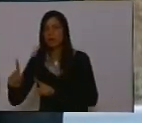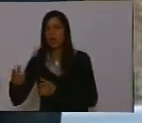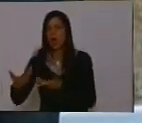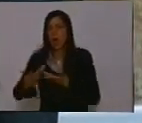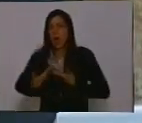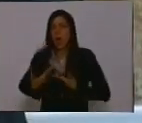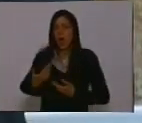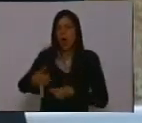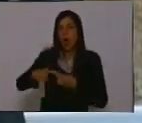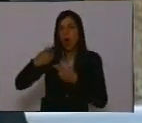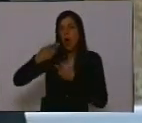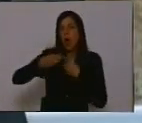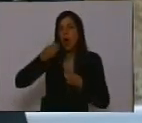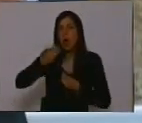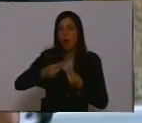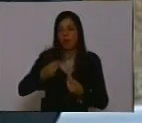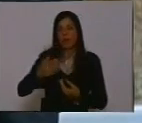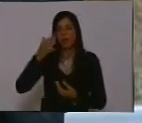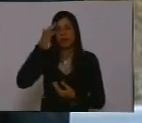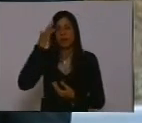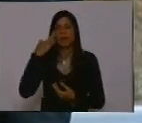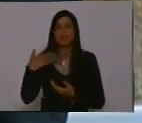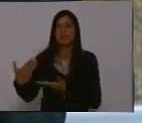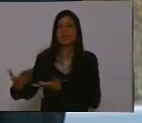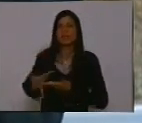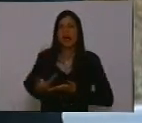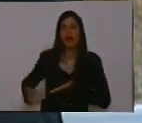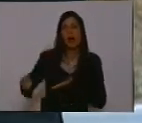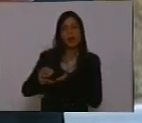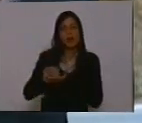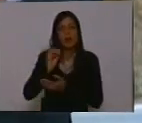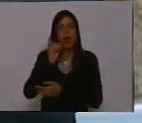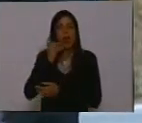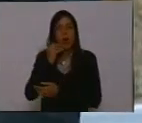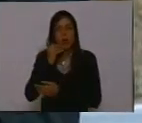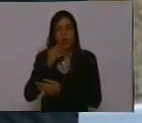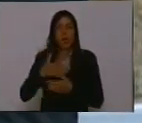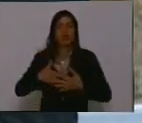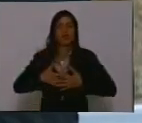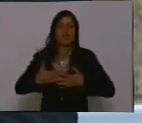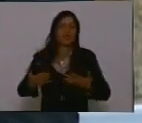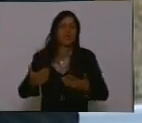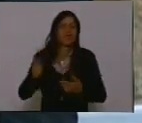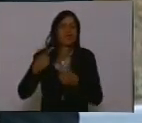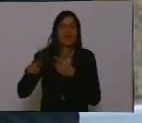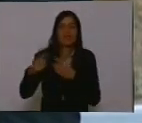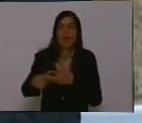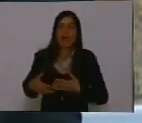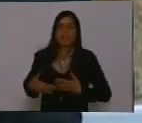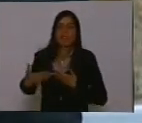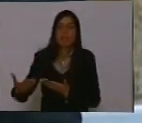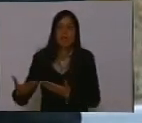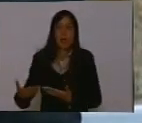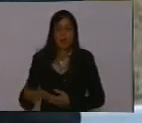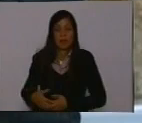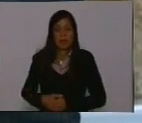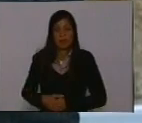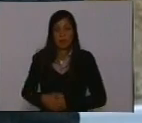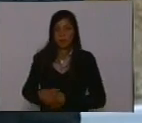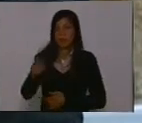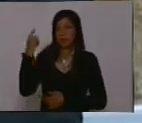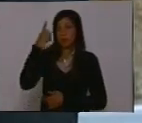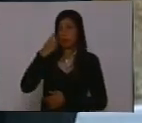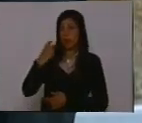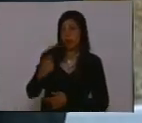juventud, devuélveme mi juventud y te doy lo que quieras. Mefistófeles le